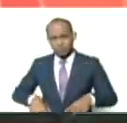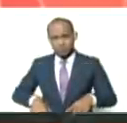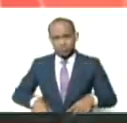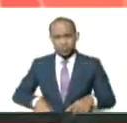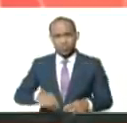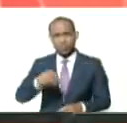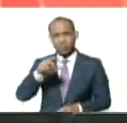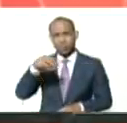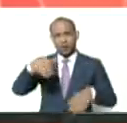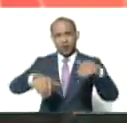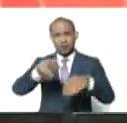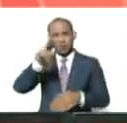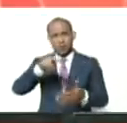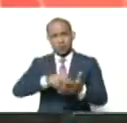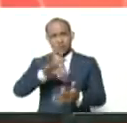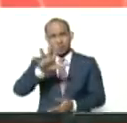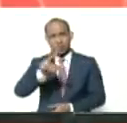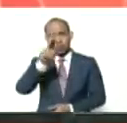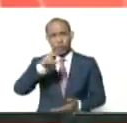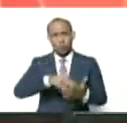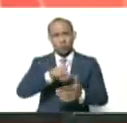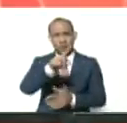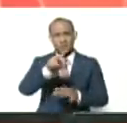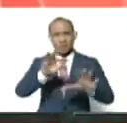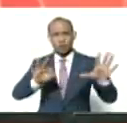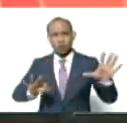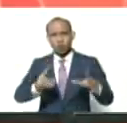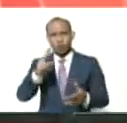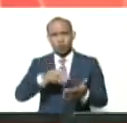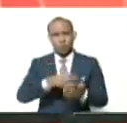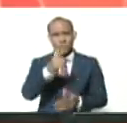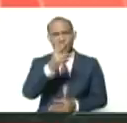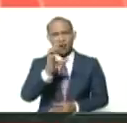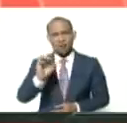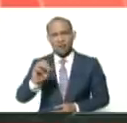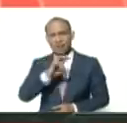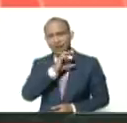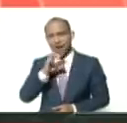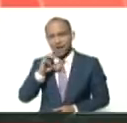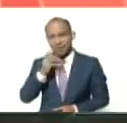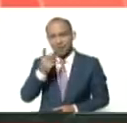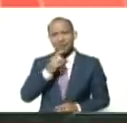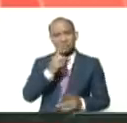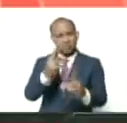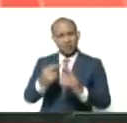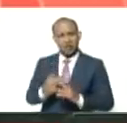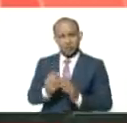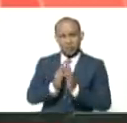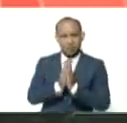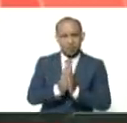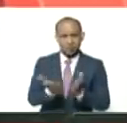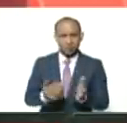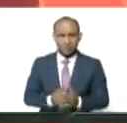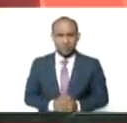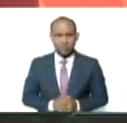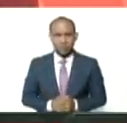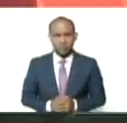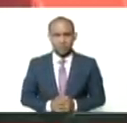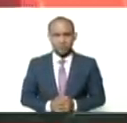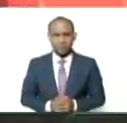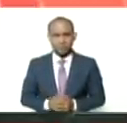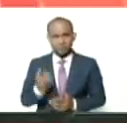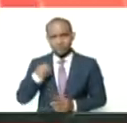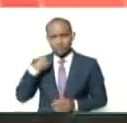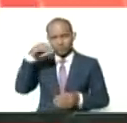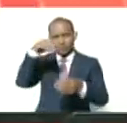2005, 2018, 2020, Capriles, dímelo, contéstame, contéstame, Capriles, yo me metí en